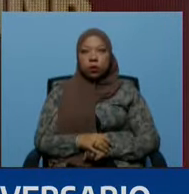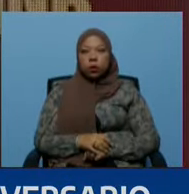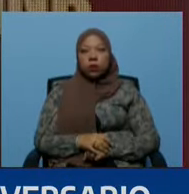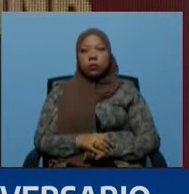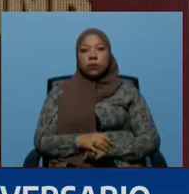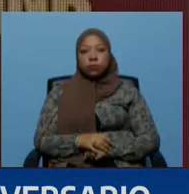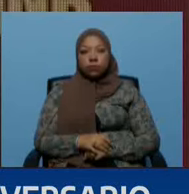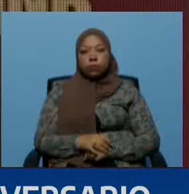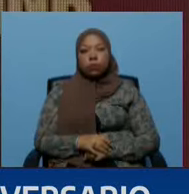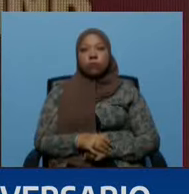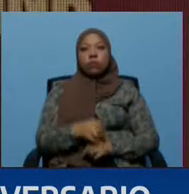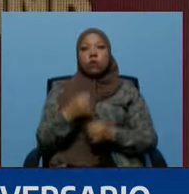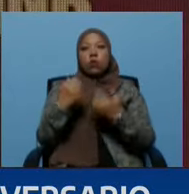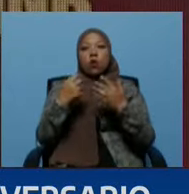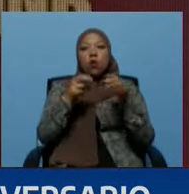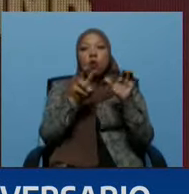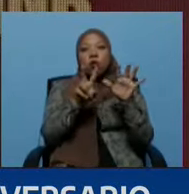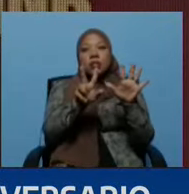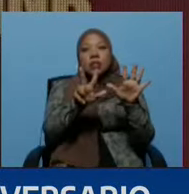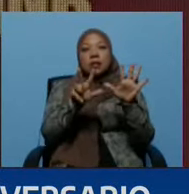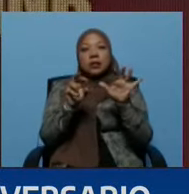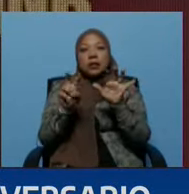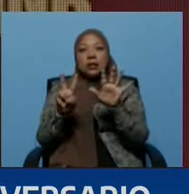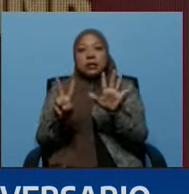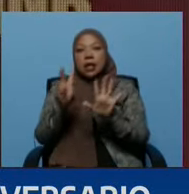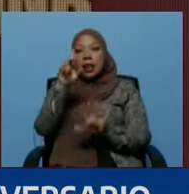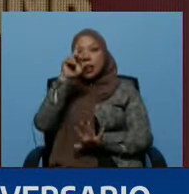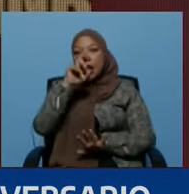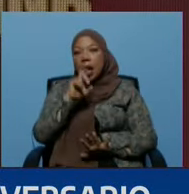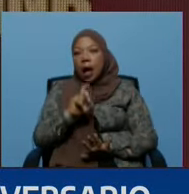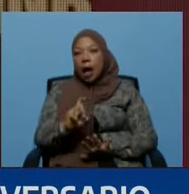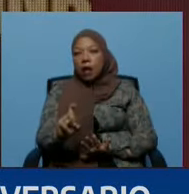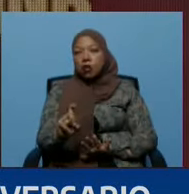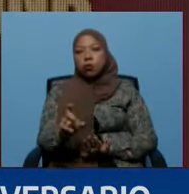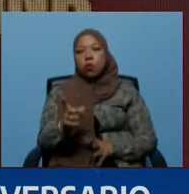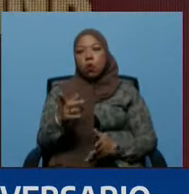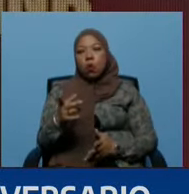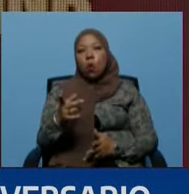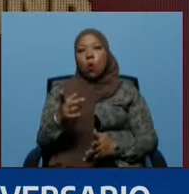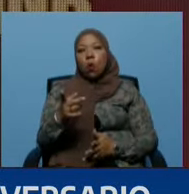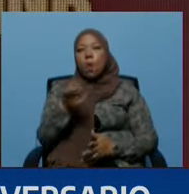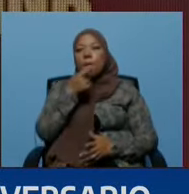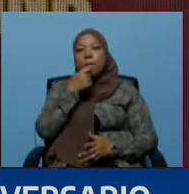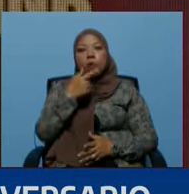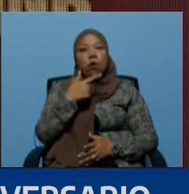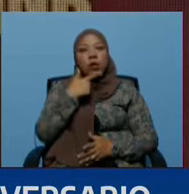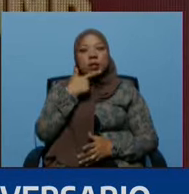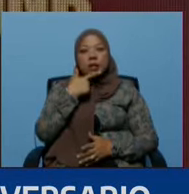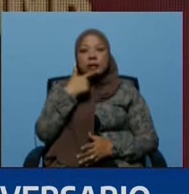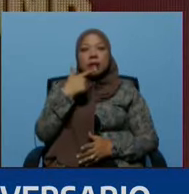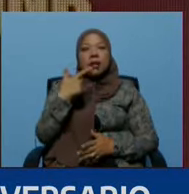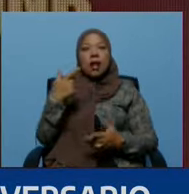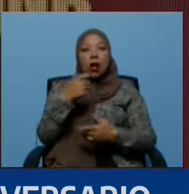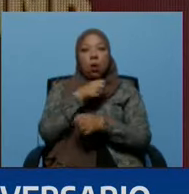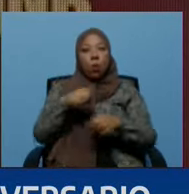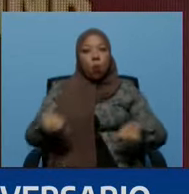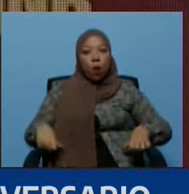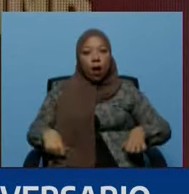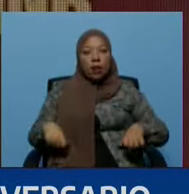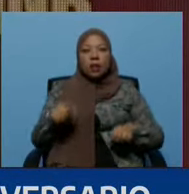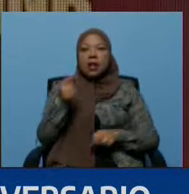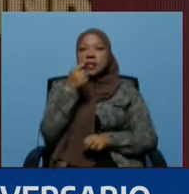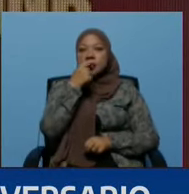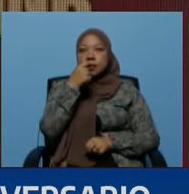donde se cumplen 87 años de esta maravillosa idea,